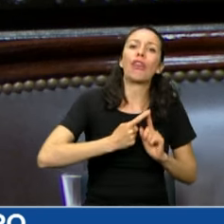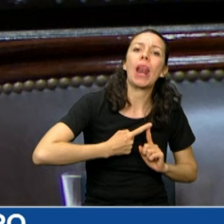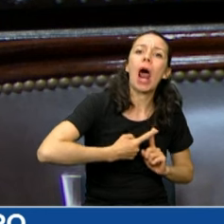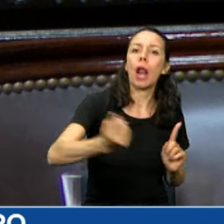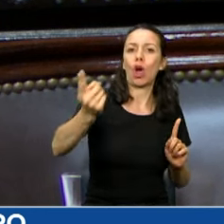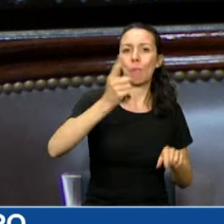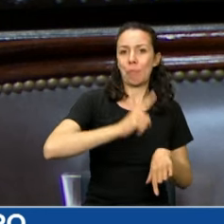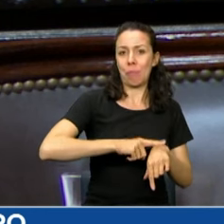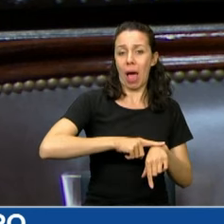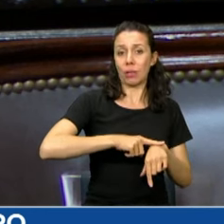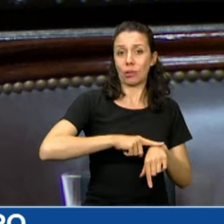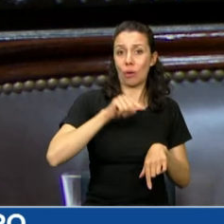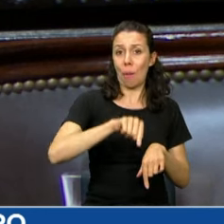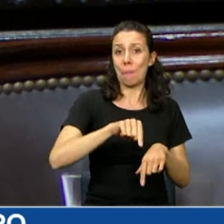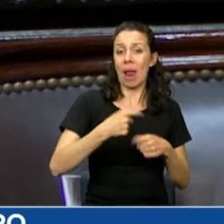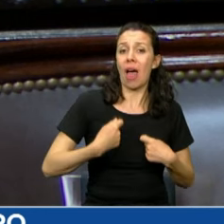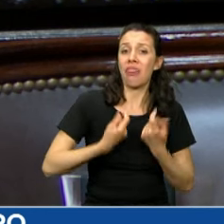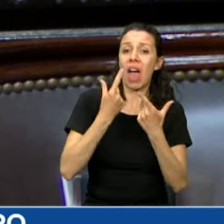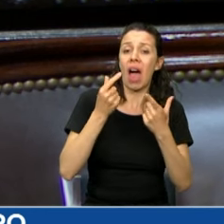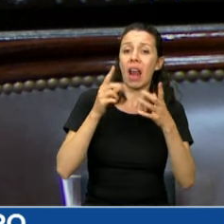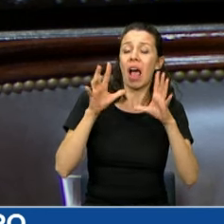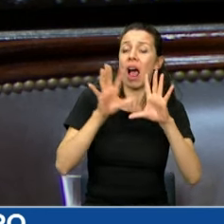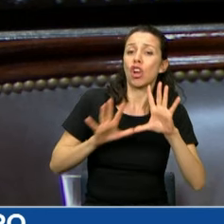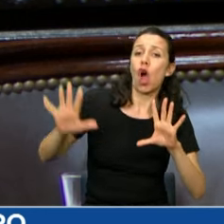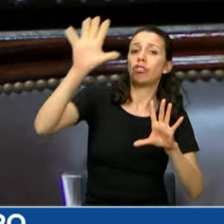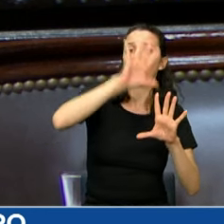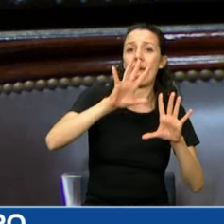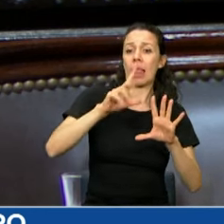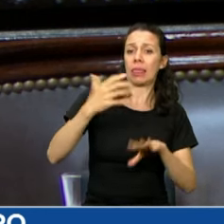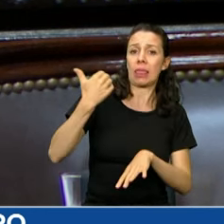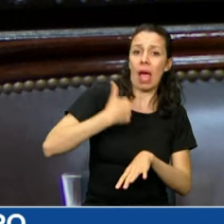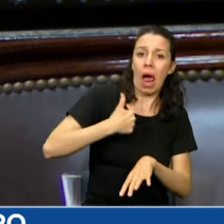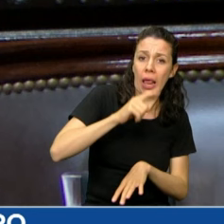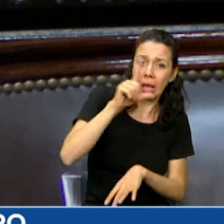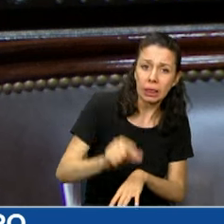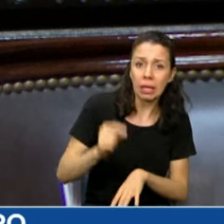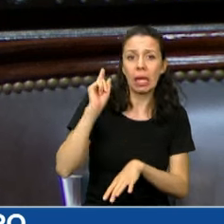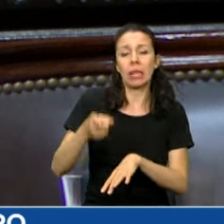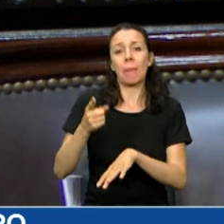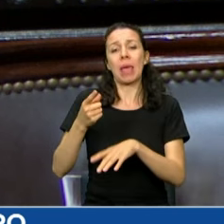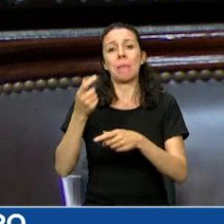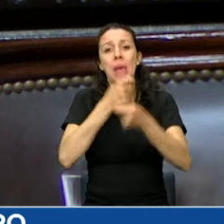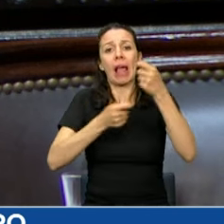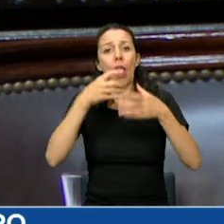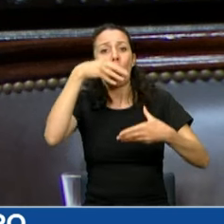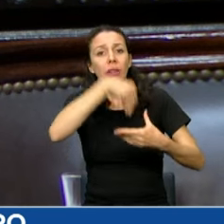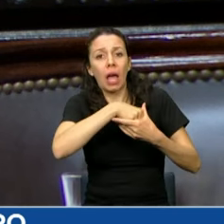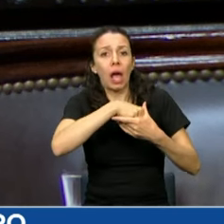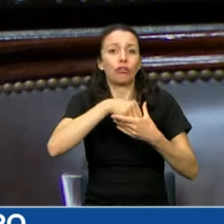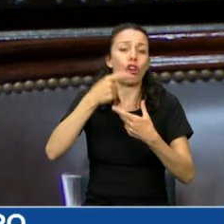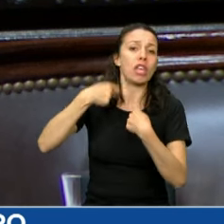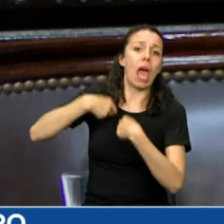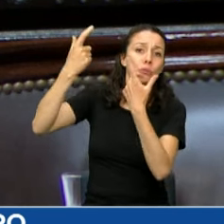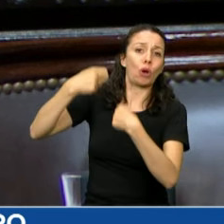abastecer a nuestro continente a nuestro país a nuestro mercado interno y también a la